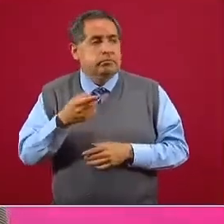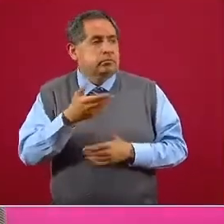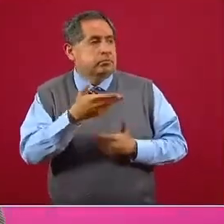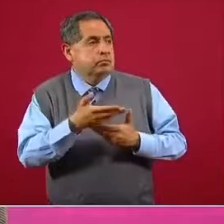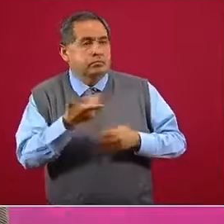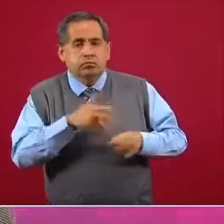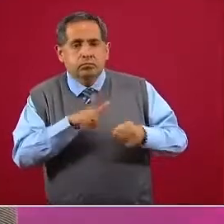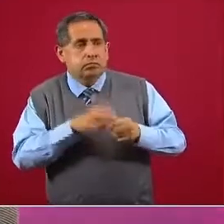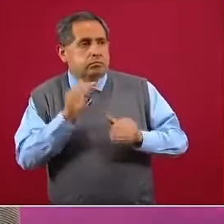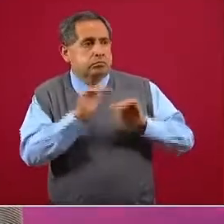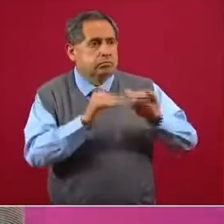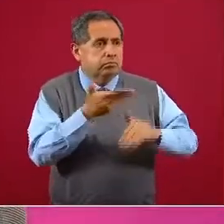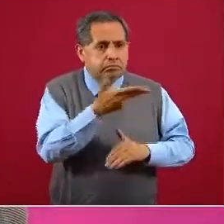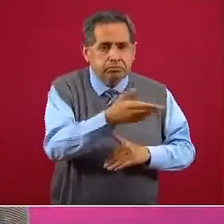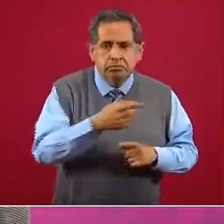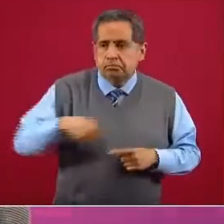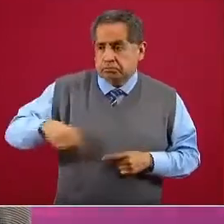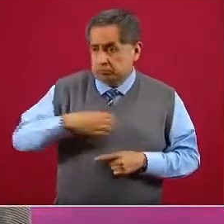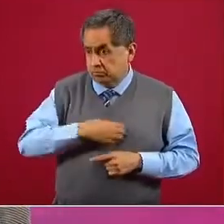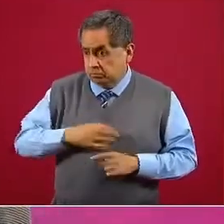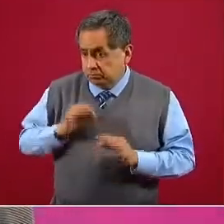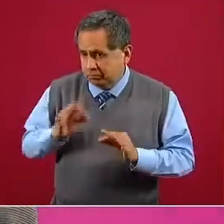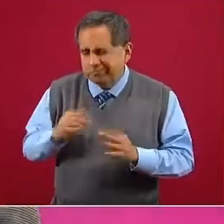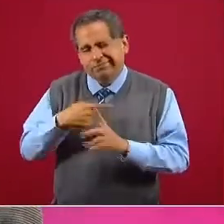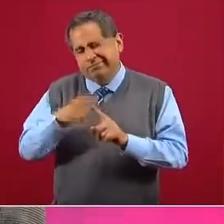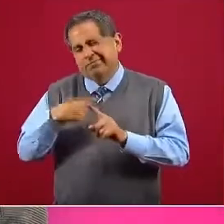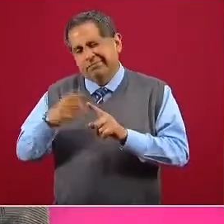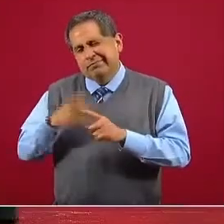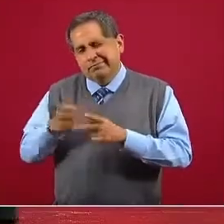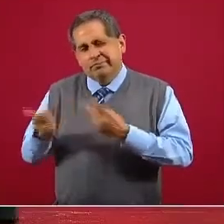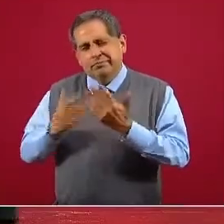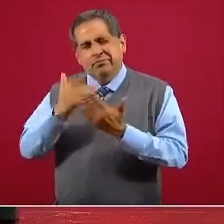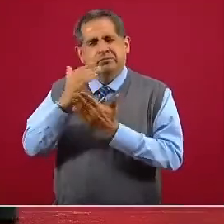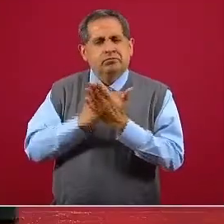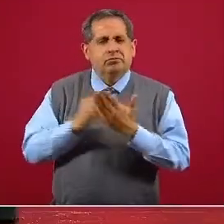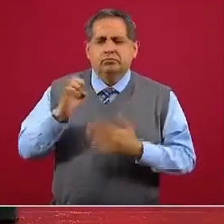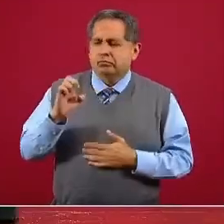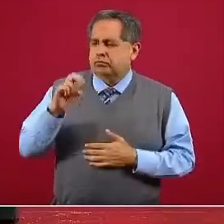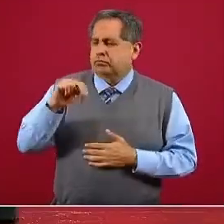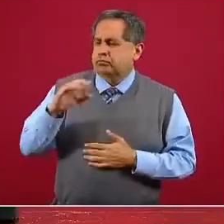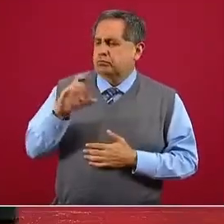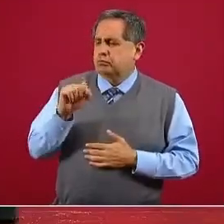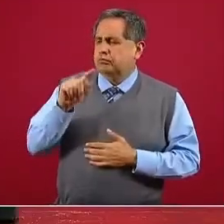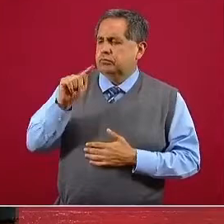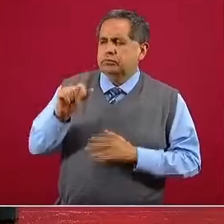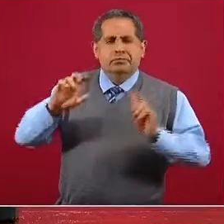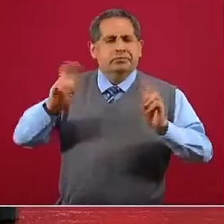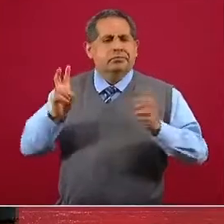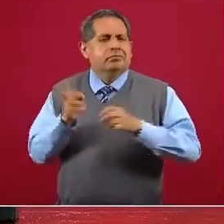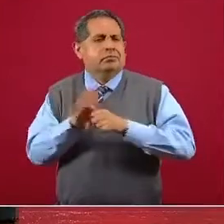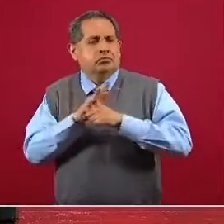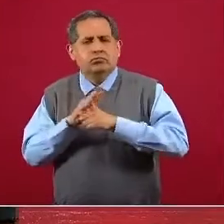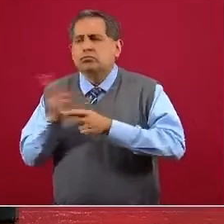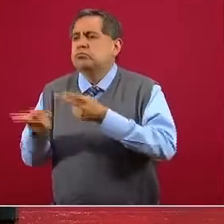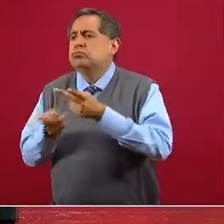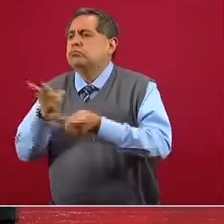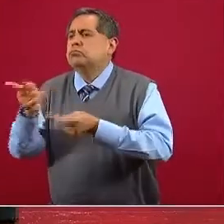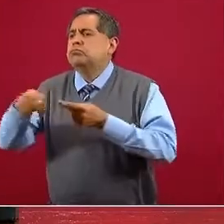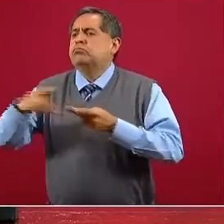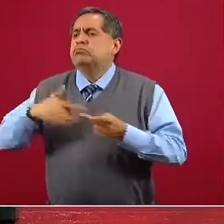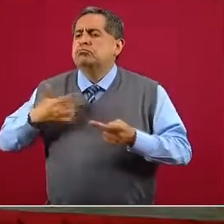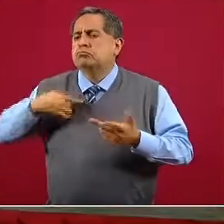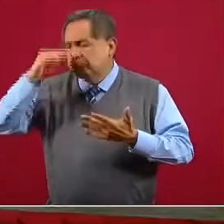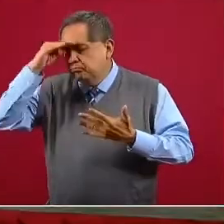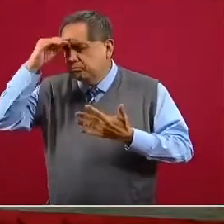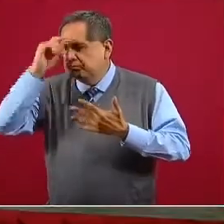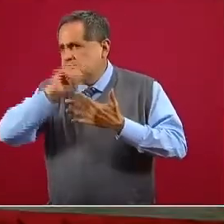salud, satisfacción de servicios de salud, etcétera. Esta encuesta COVID la hemos enmarcado dentro